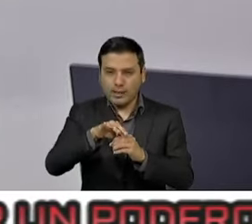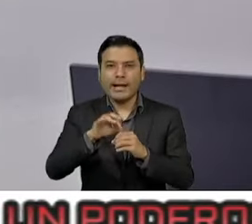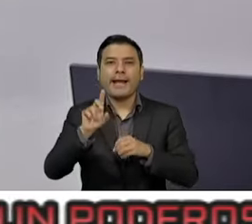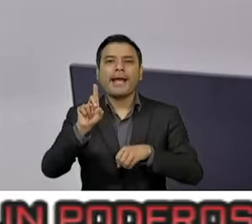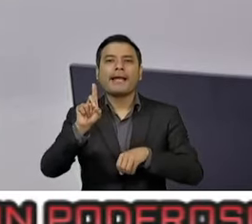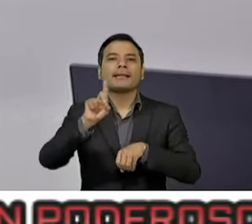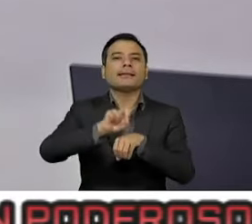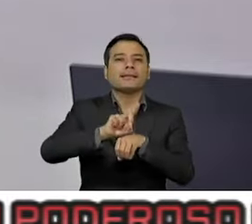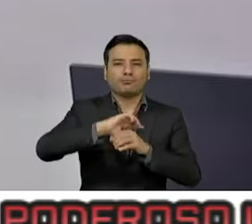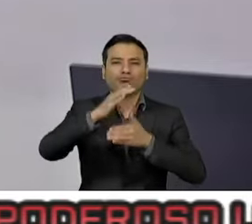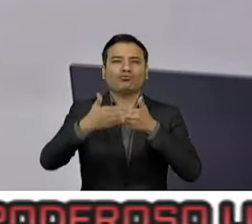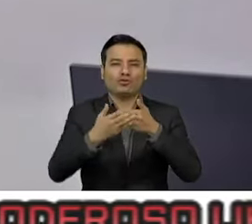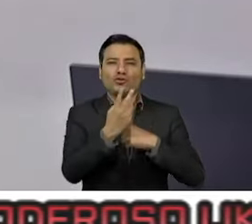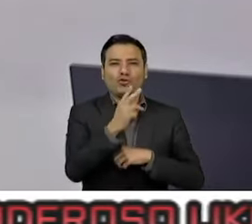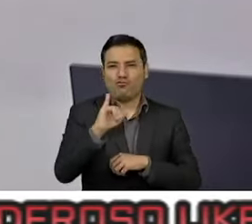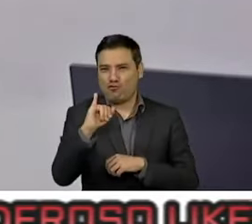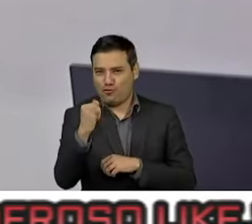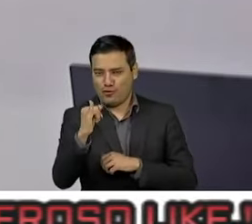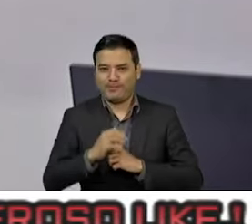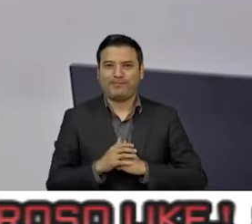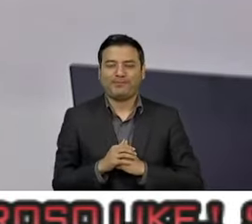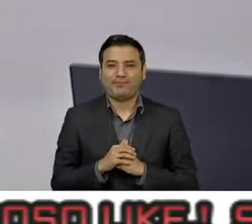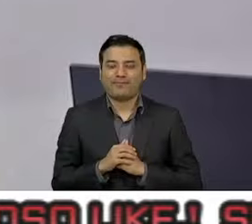electoral próxima del 2 de junio.